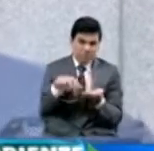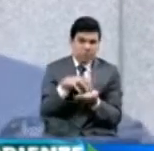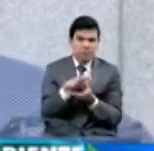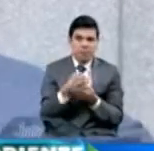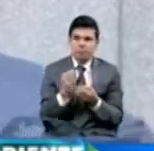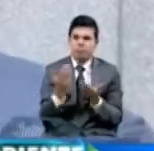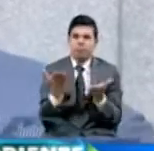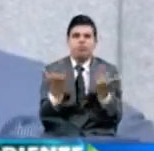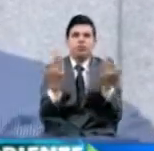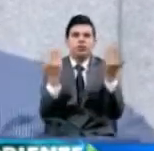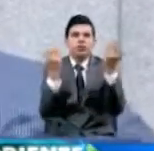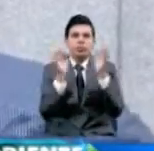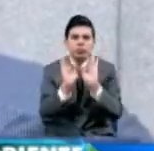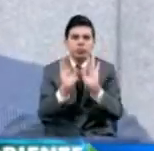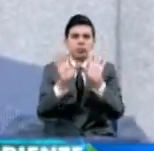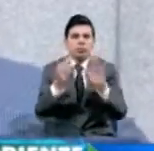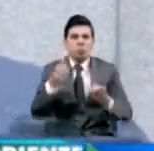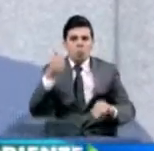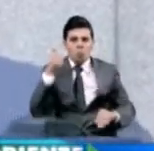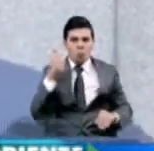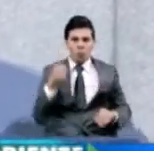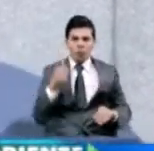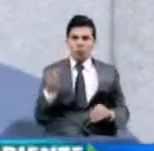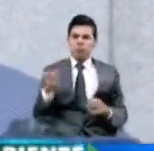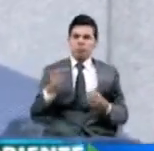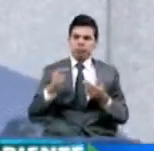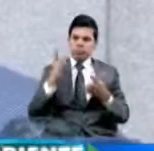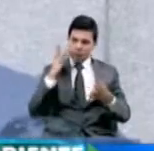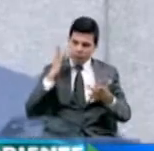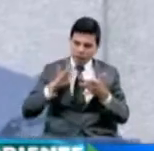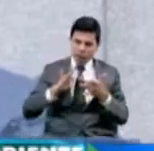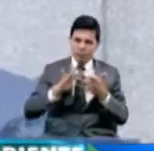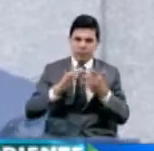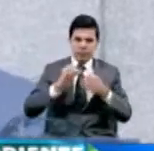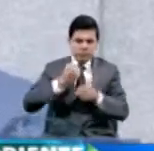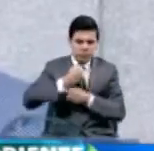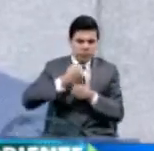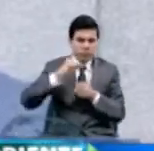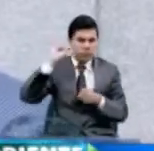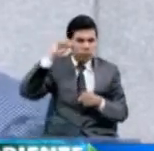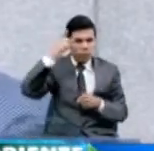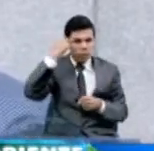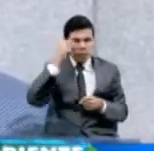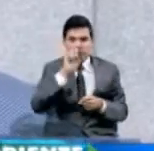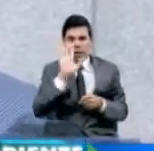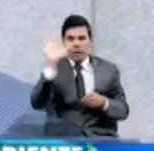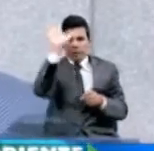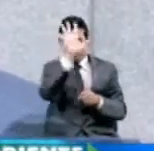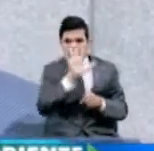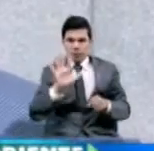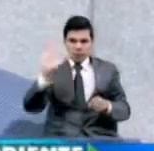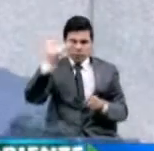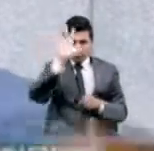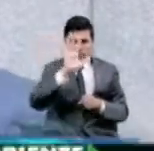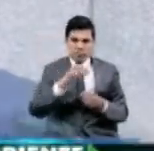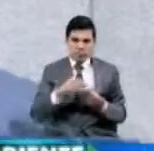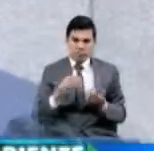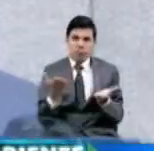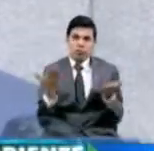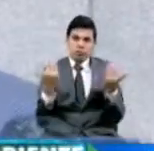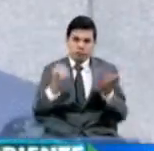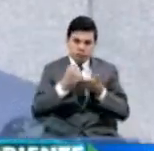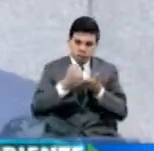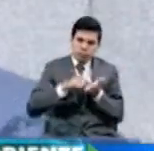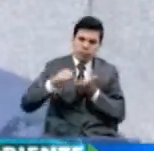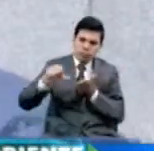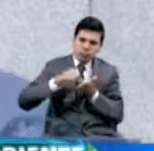buena fortuna de encontrar acogida en el gobierno nacional, que ha dispuesto bastante